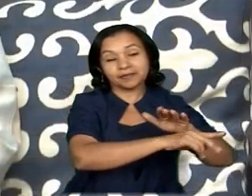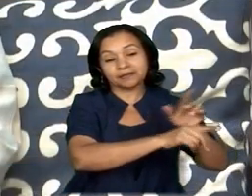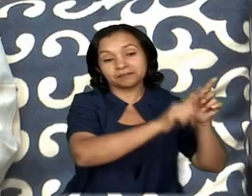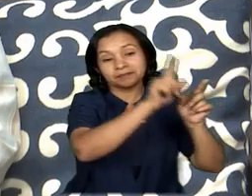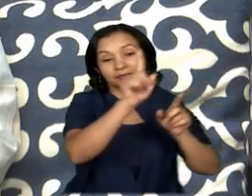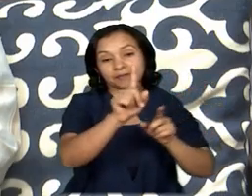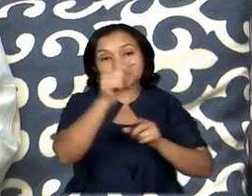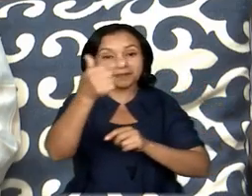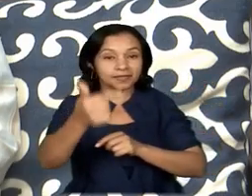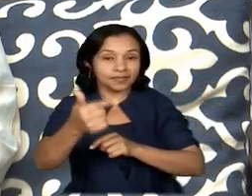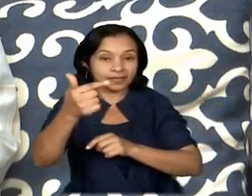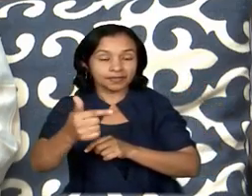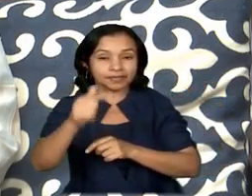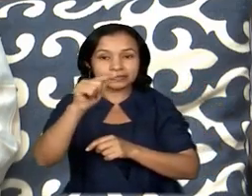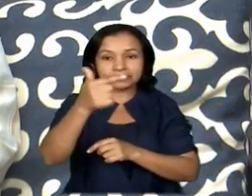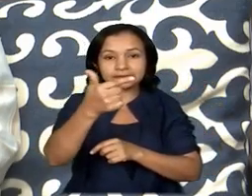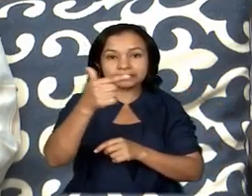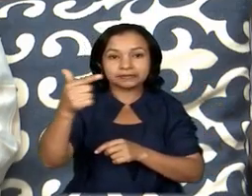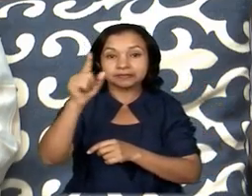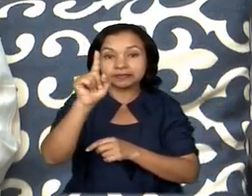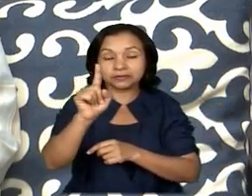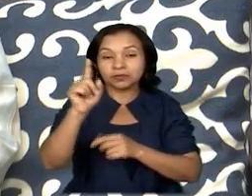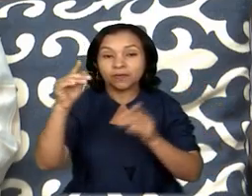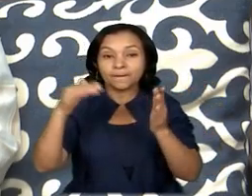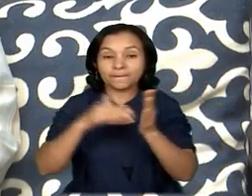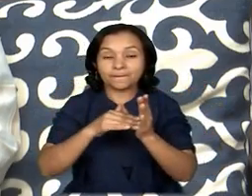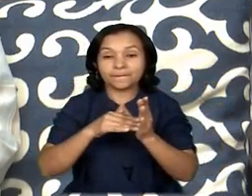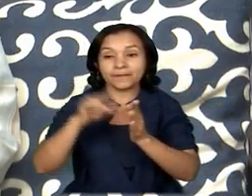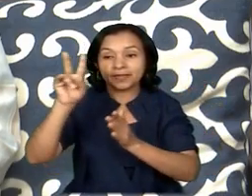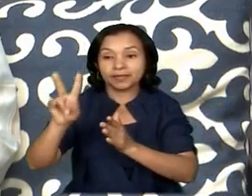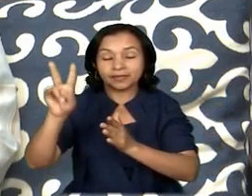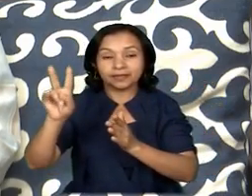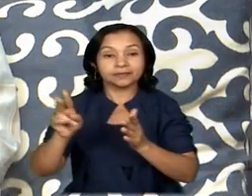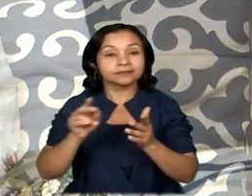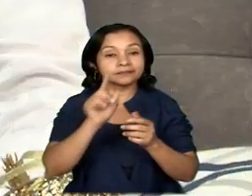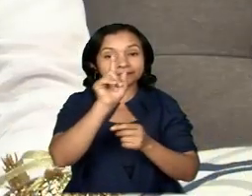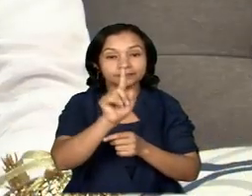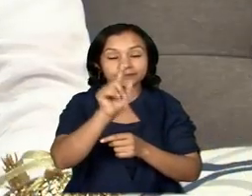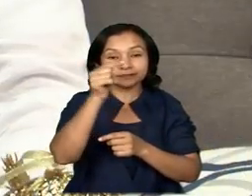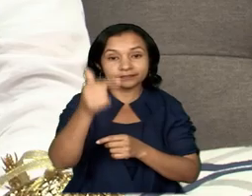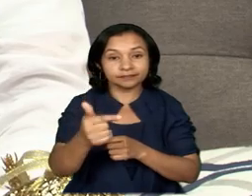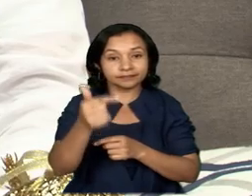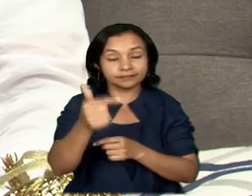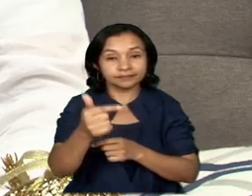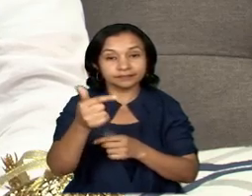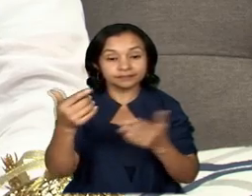su primer grado. 77.161 niños a segundo grado y el nuevo ingreso de